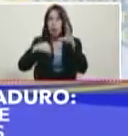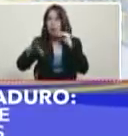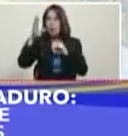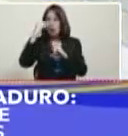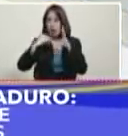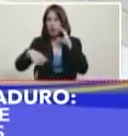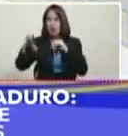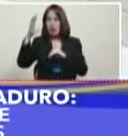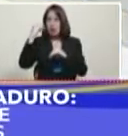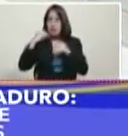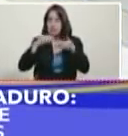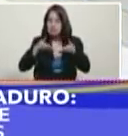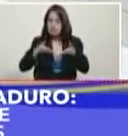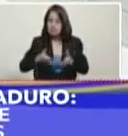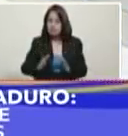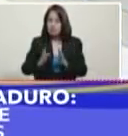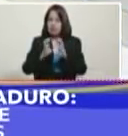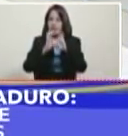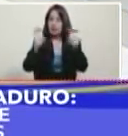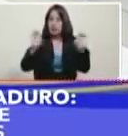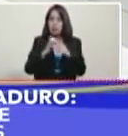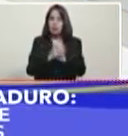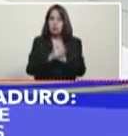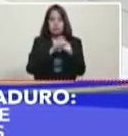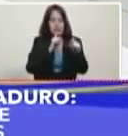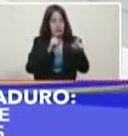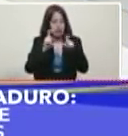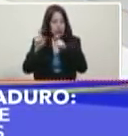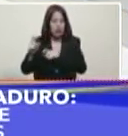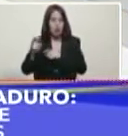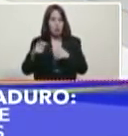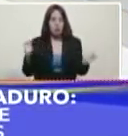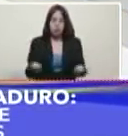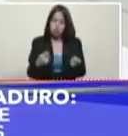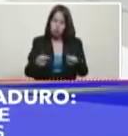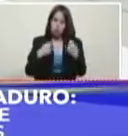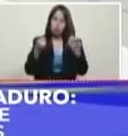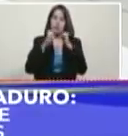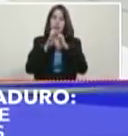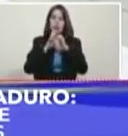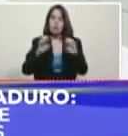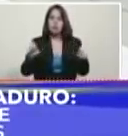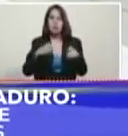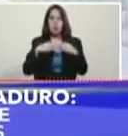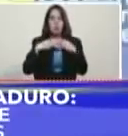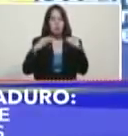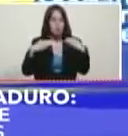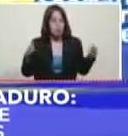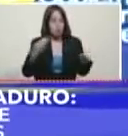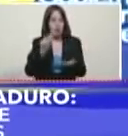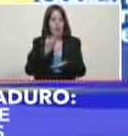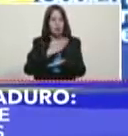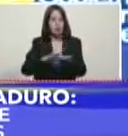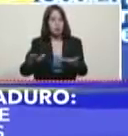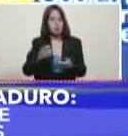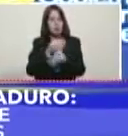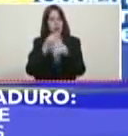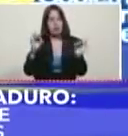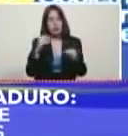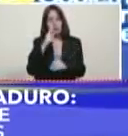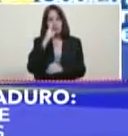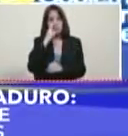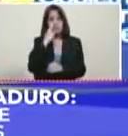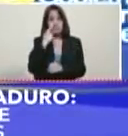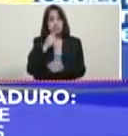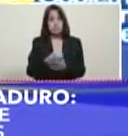nacieron. Han recibido el estímulo de la sociedad en la educación pública, gratuita, de calidad. Y